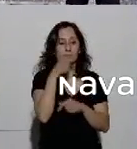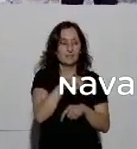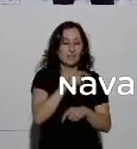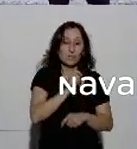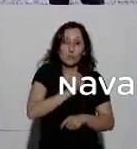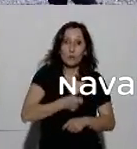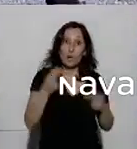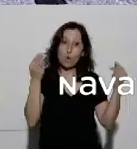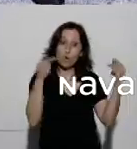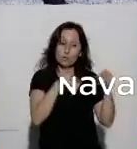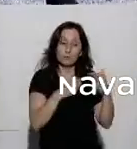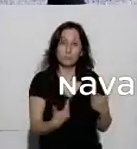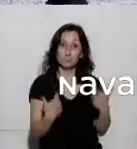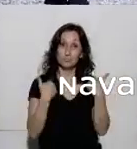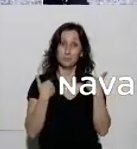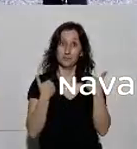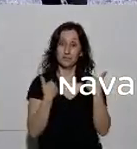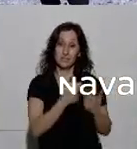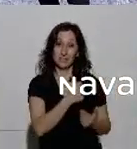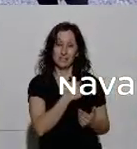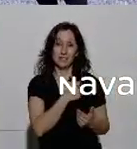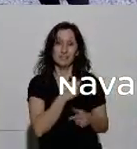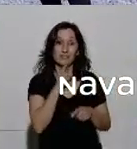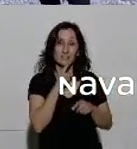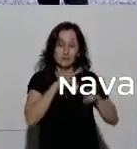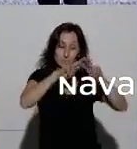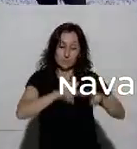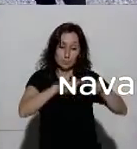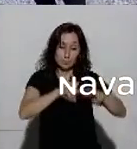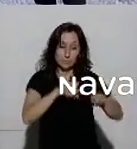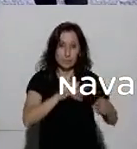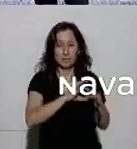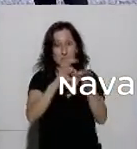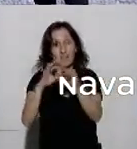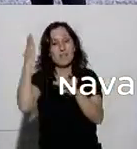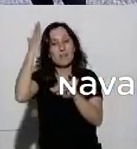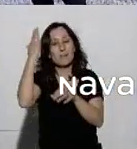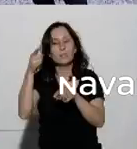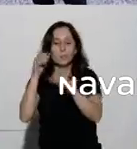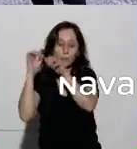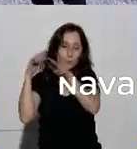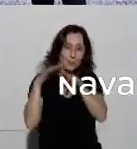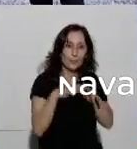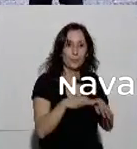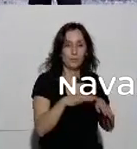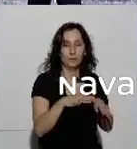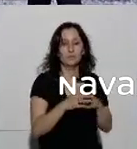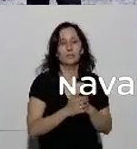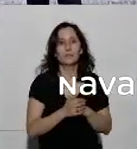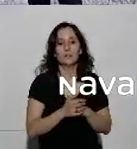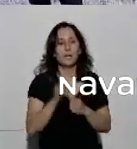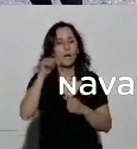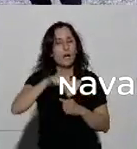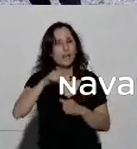Logroño, que era el Tribunal de la Inquisición que correspondía a Navarra, les hace llegar el rumor de que aquí, no solo